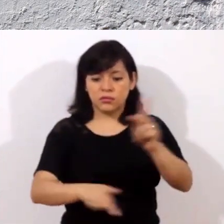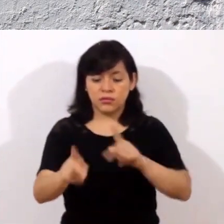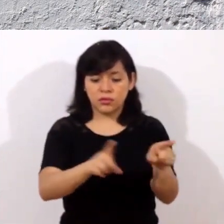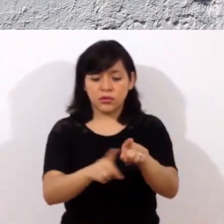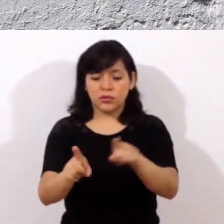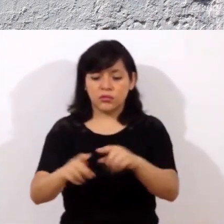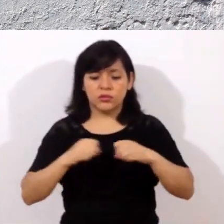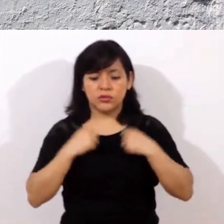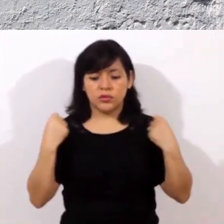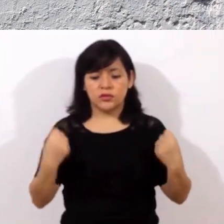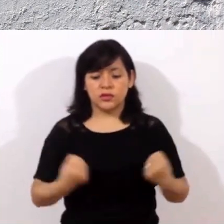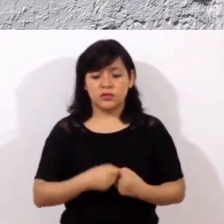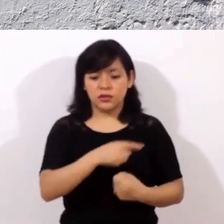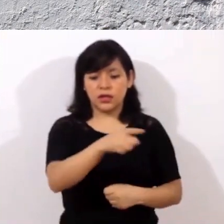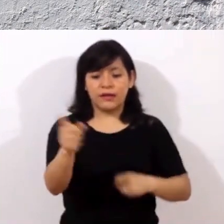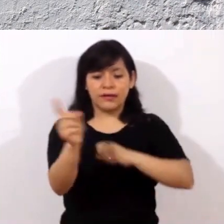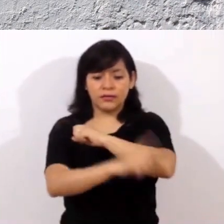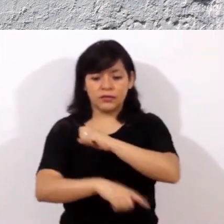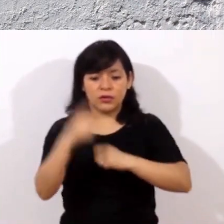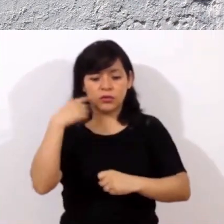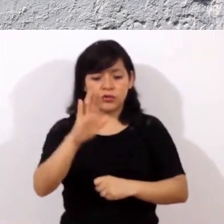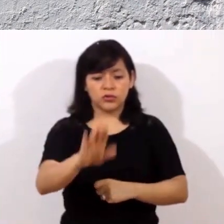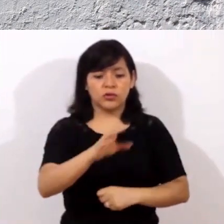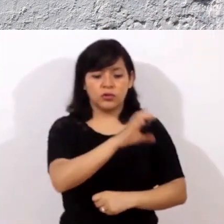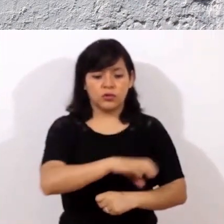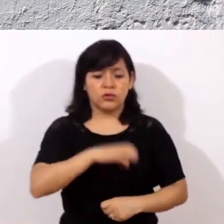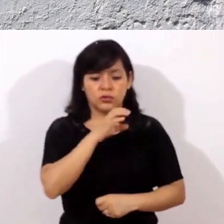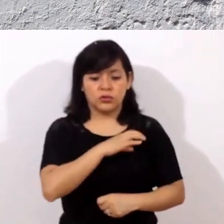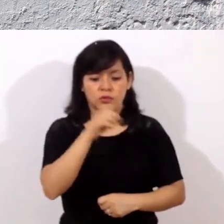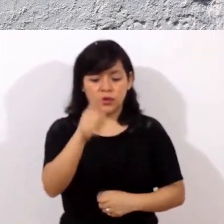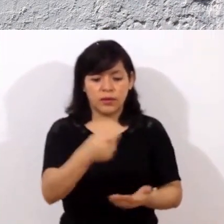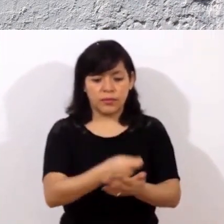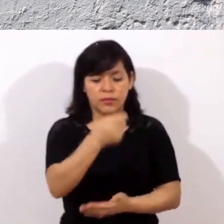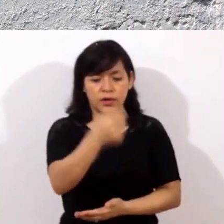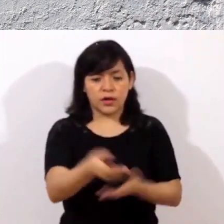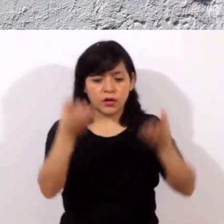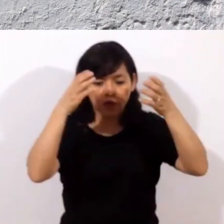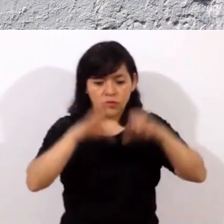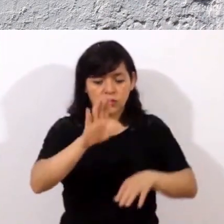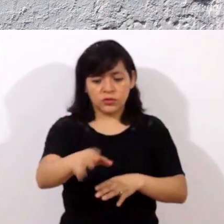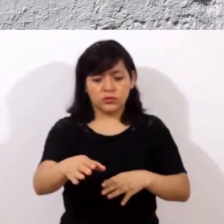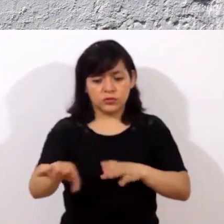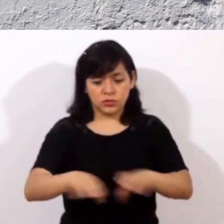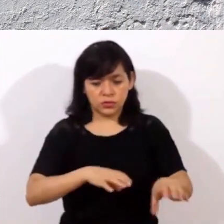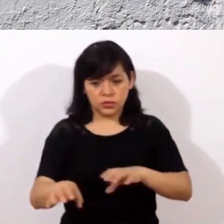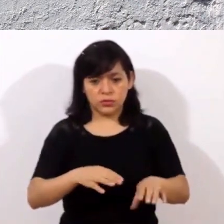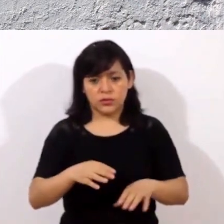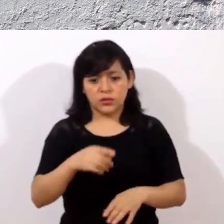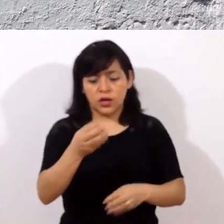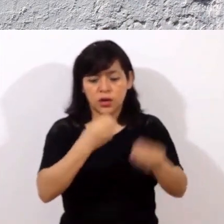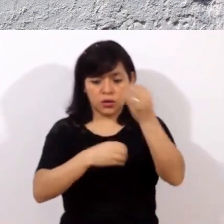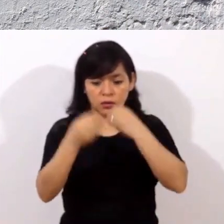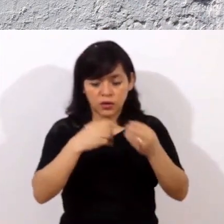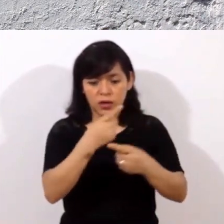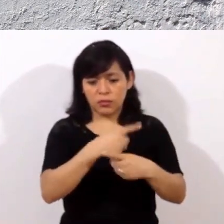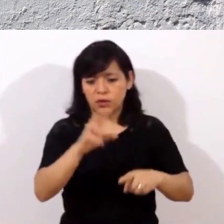sacerdote. Le castigaré por su conducta y le pagaré conforme a sus obras. Comerán, pero no se saciarán. Fornicarán, mas